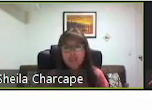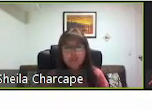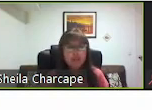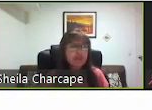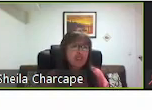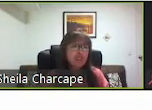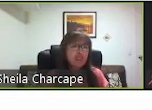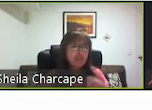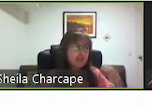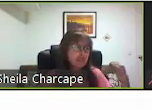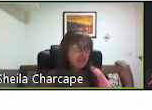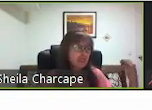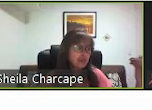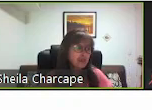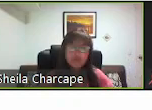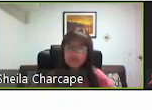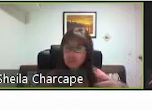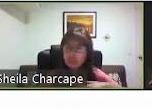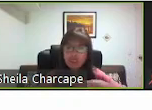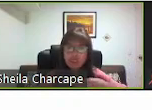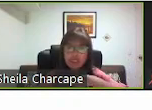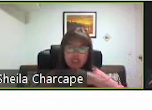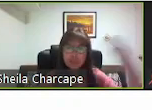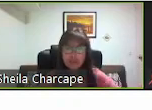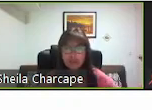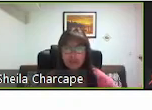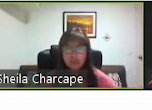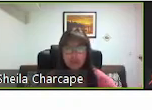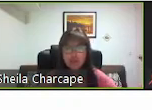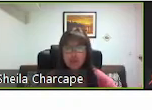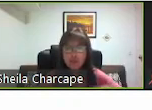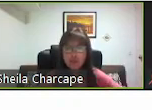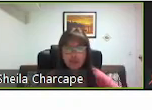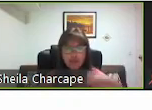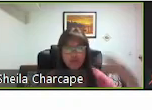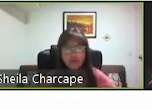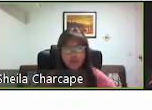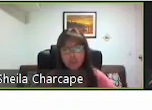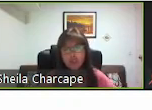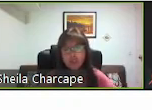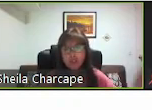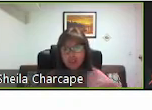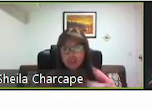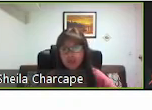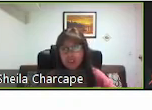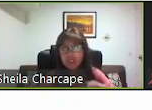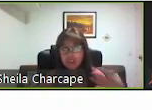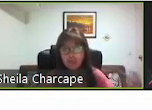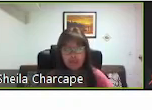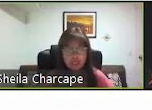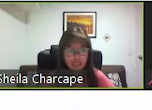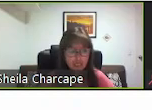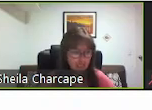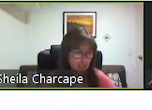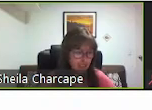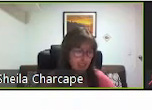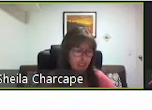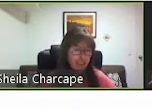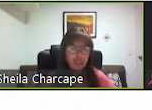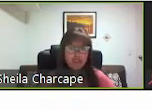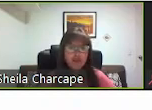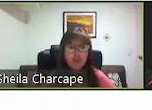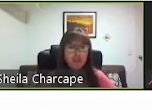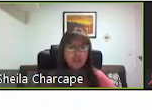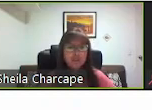es vehemente, le encanta pues estar de un lado para el otro, salta para acá, salta para allá, tiene demasiada